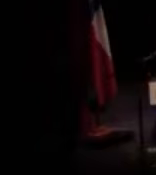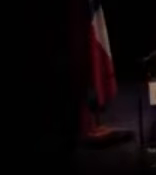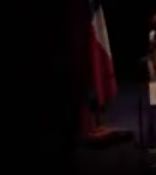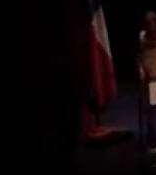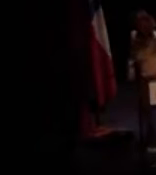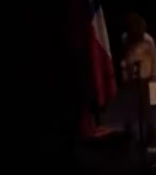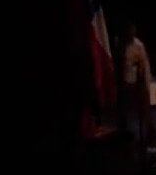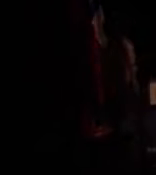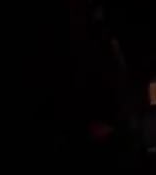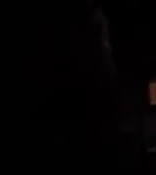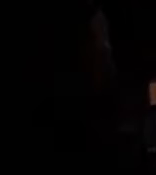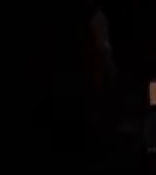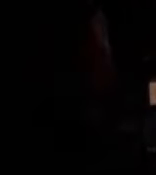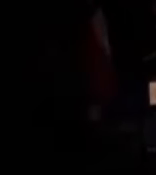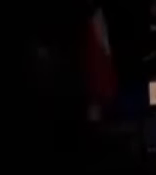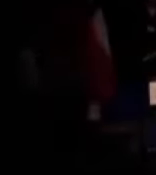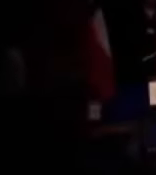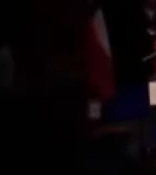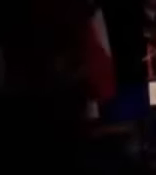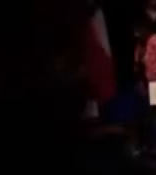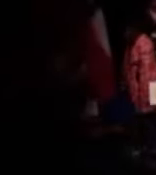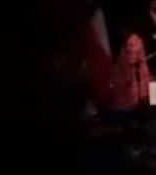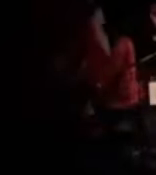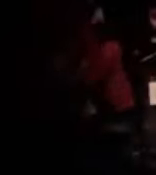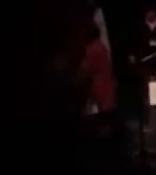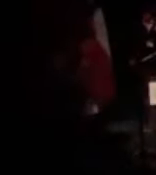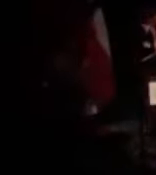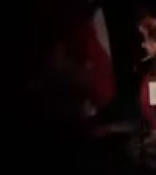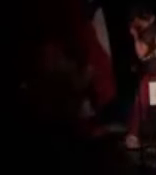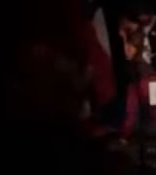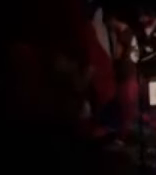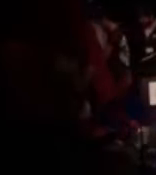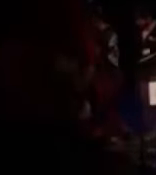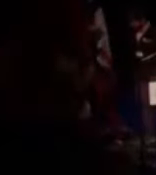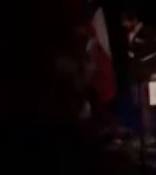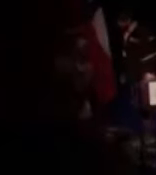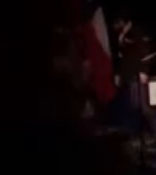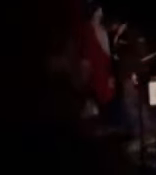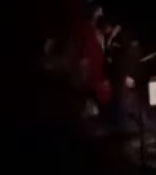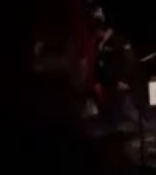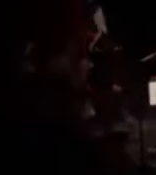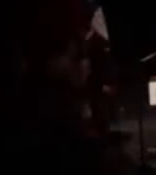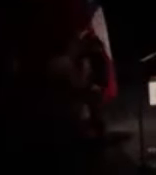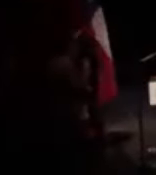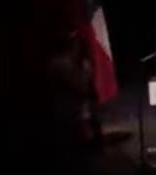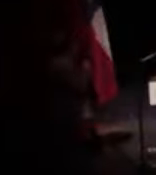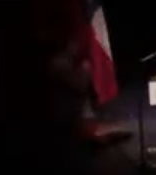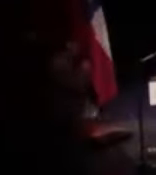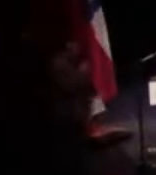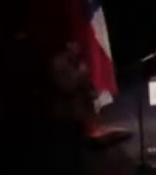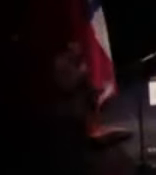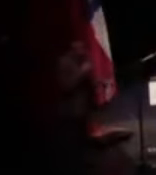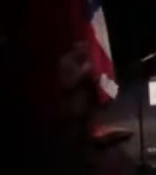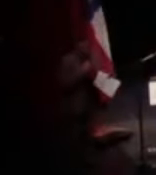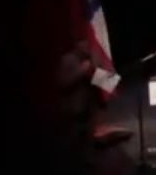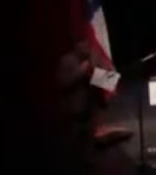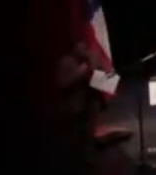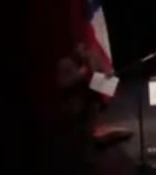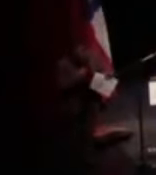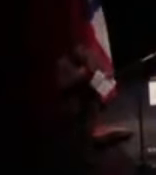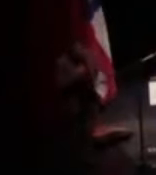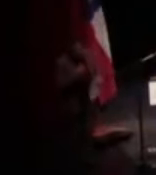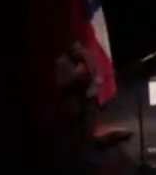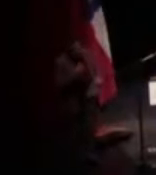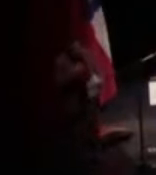no podía faltar nuestro baile típico nacional Muchas gracias al grupo y ahora